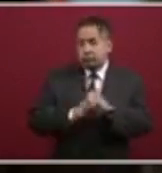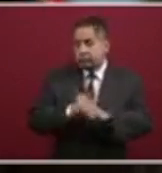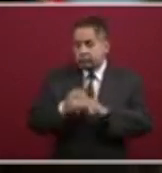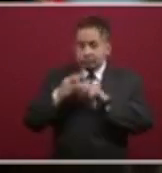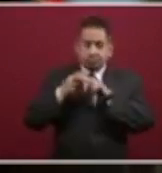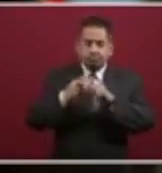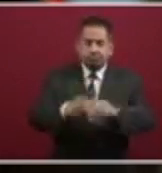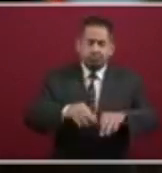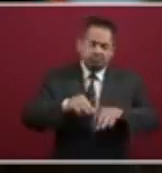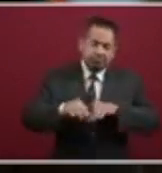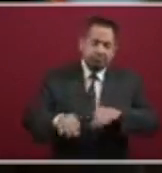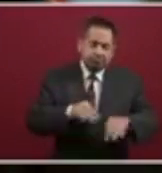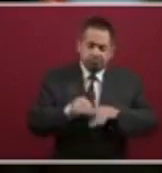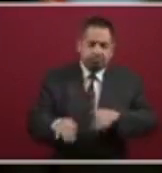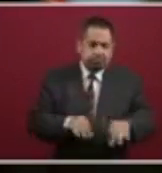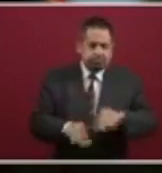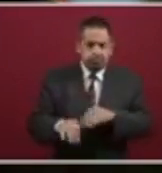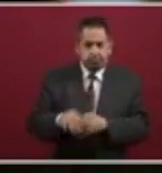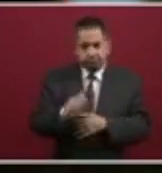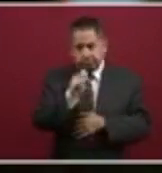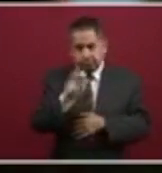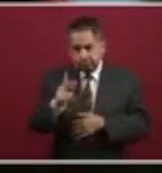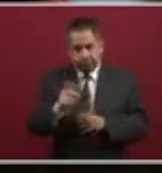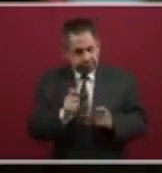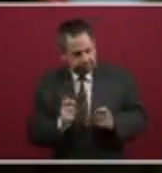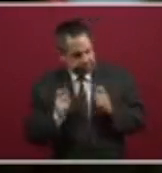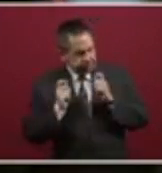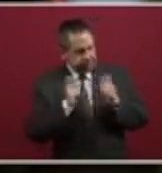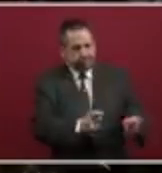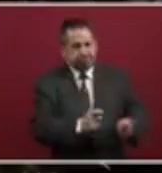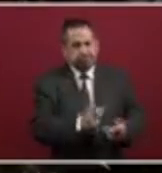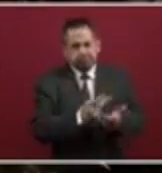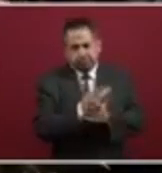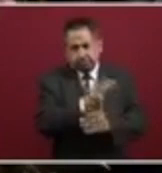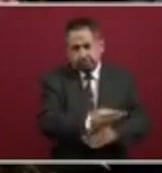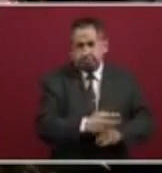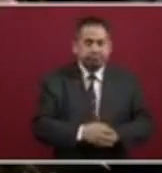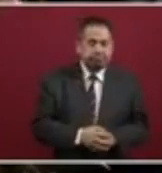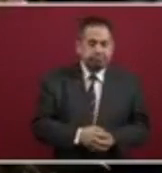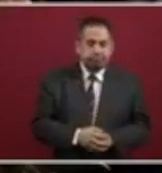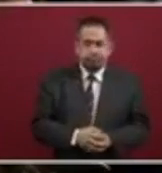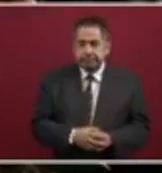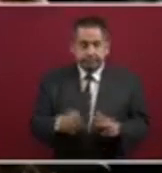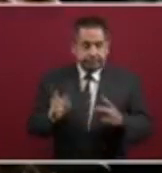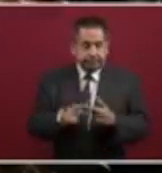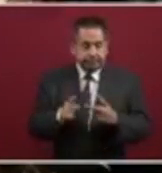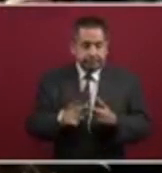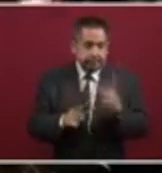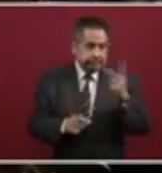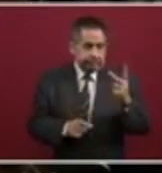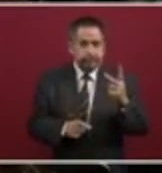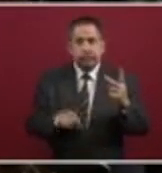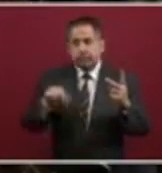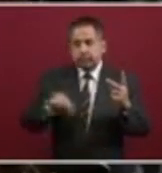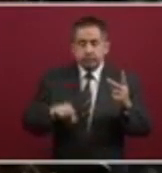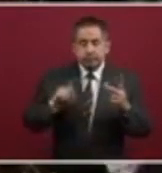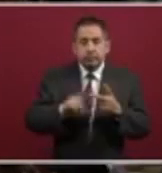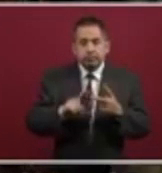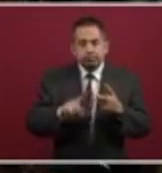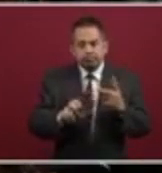de servicio efectivo docente. También, y hoy se crea,